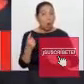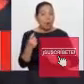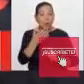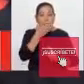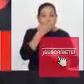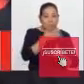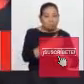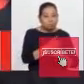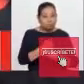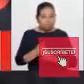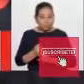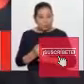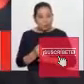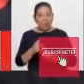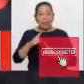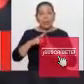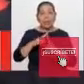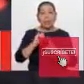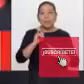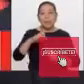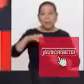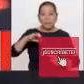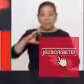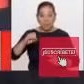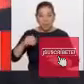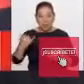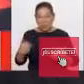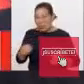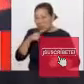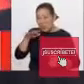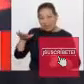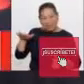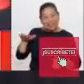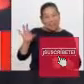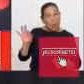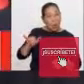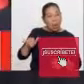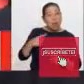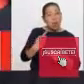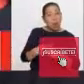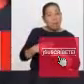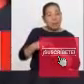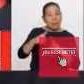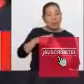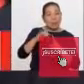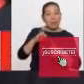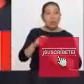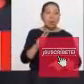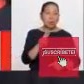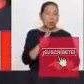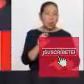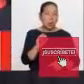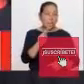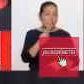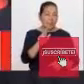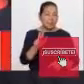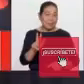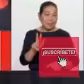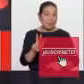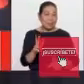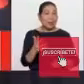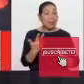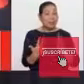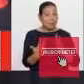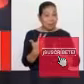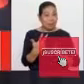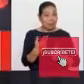secuestros típicos. Secuestros típicos son los que han pasado, como el caso de Lucero, la señora Lucero y Valeria. Y en el 2023 tenemos